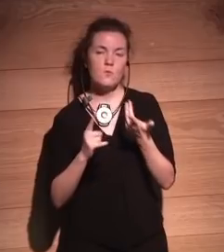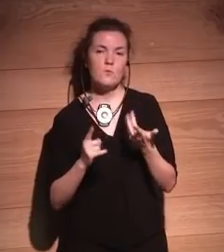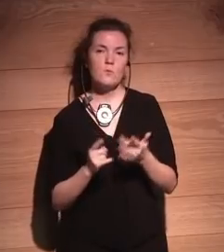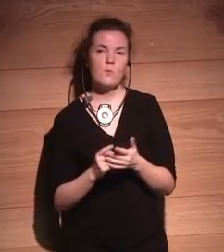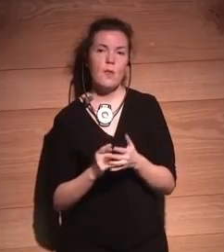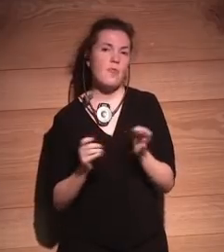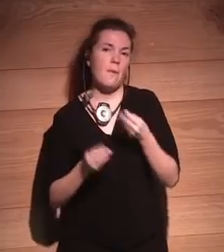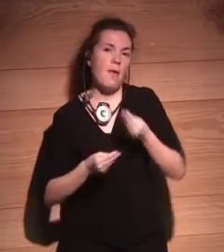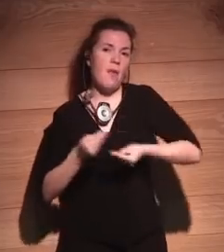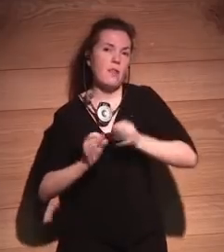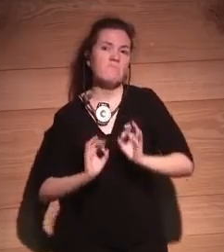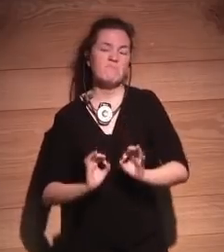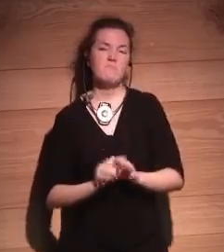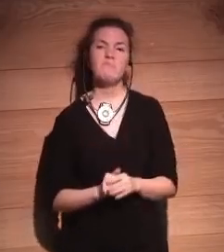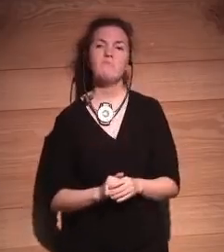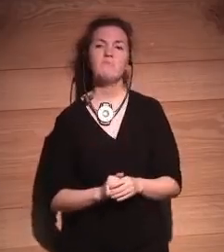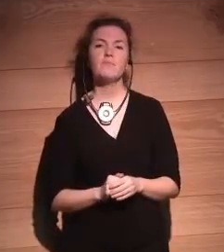ejercer.